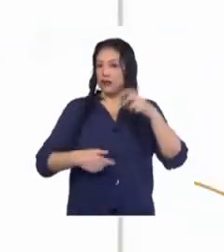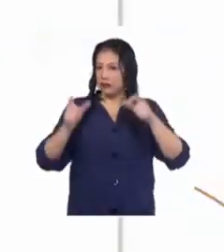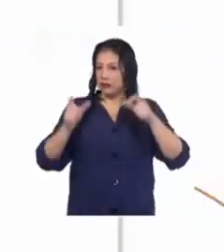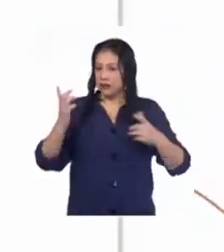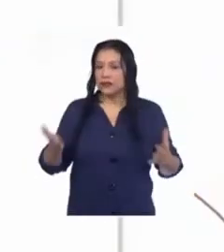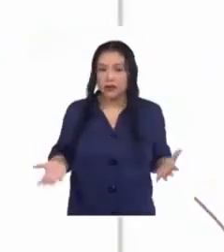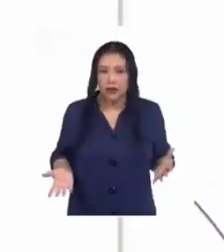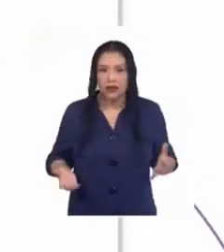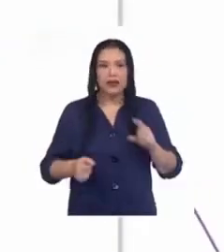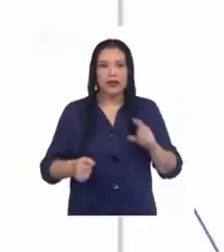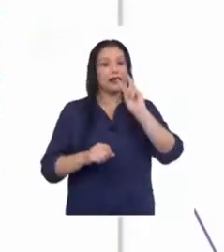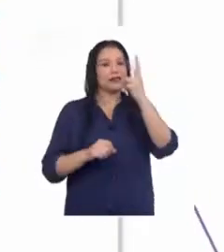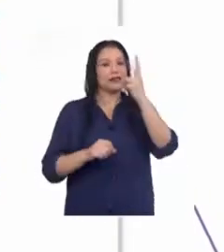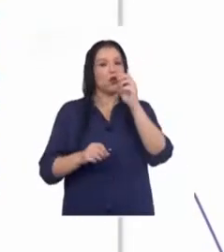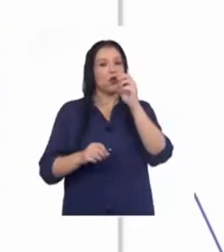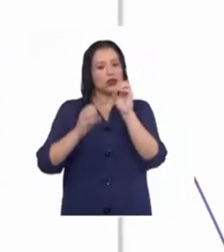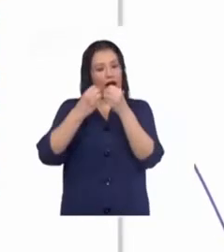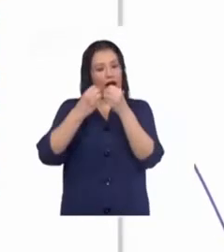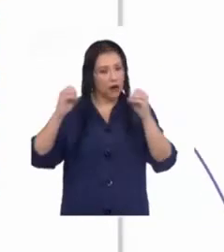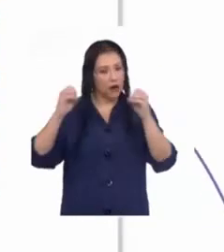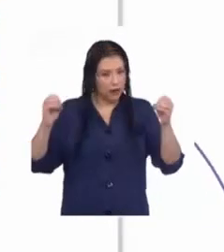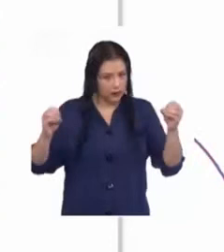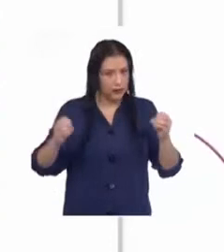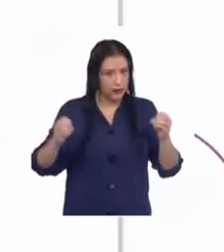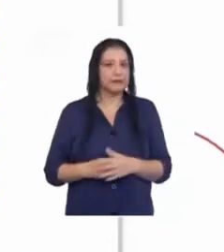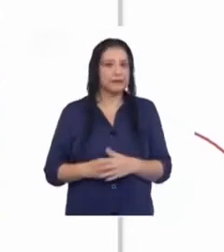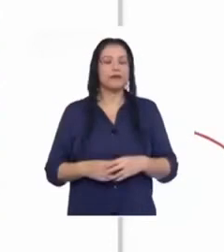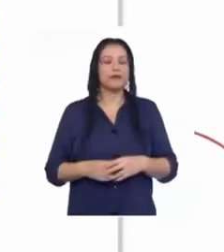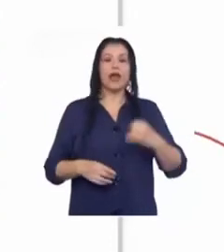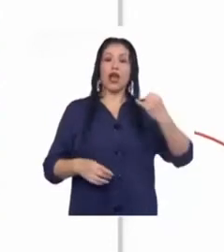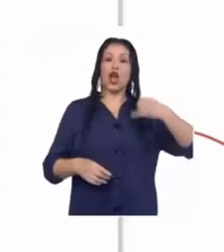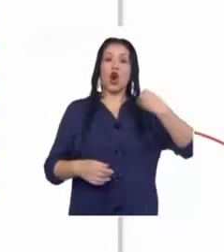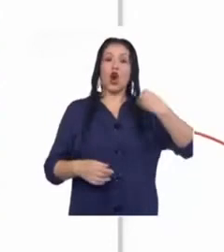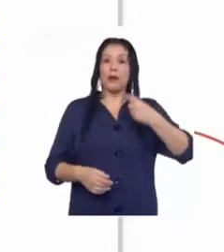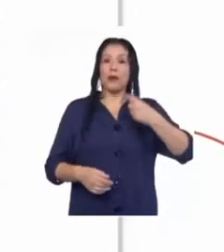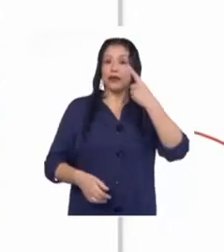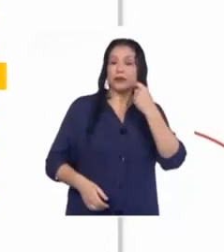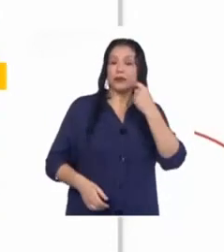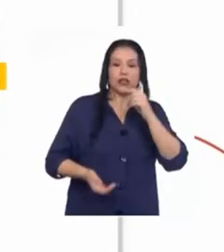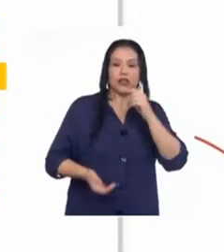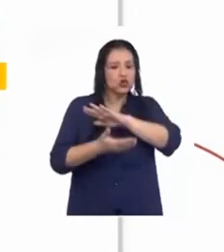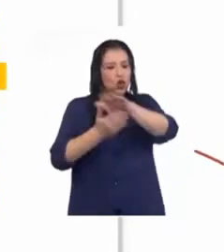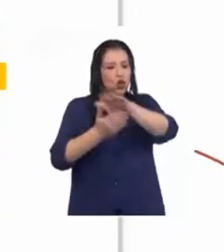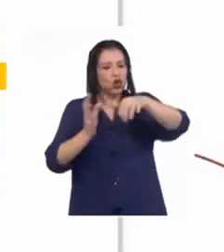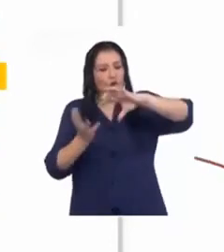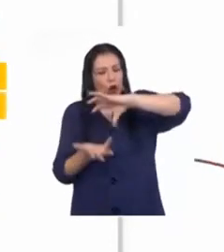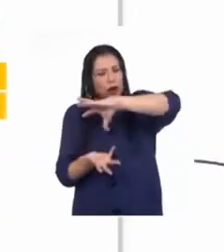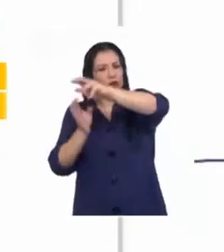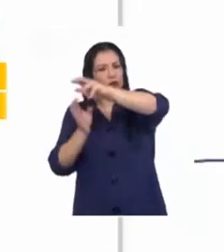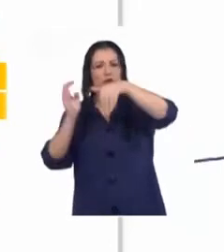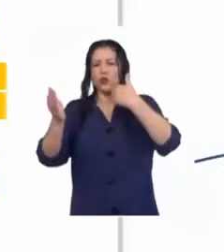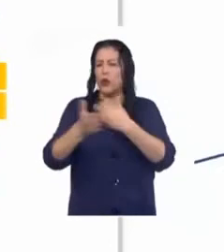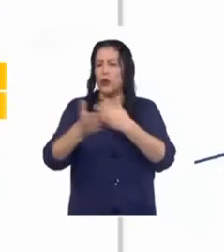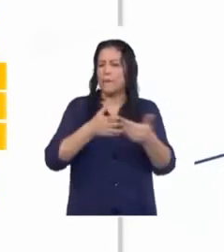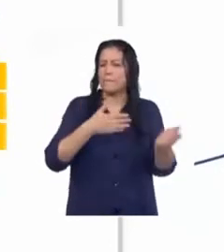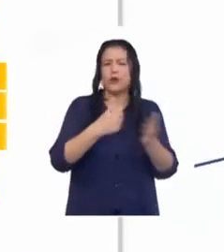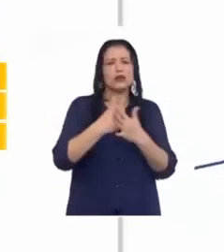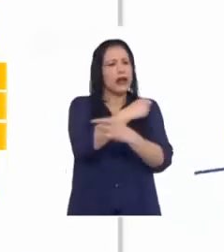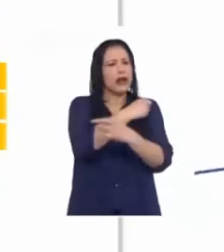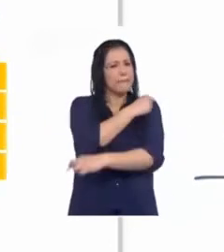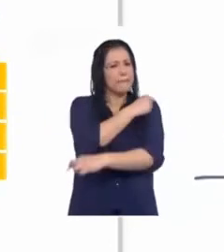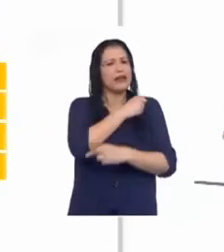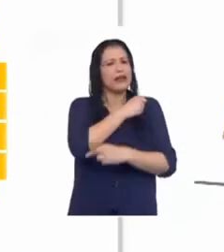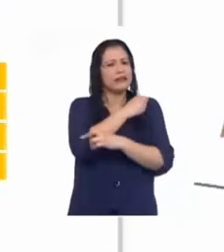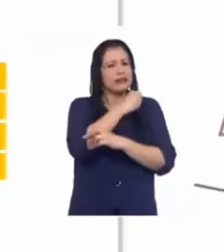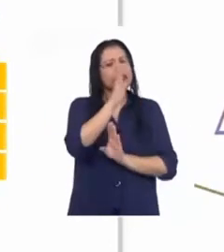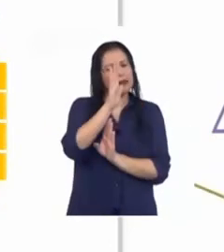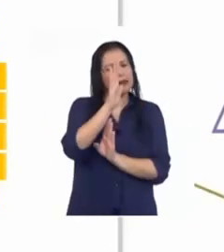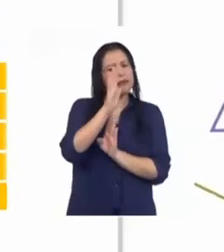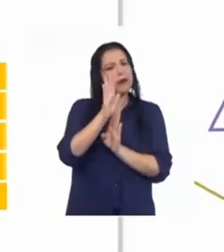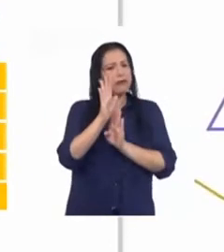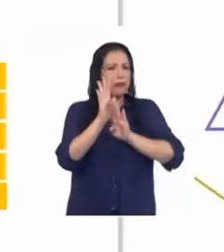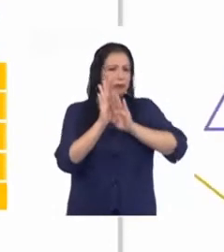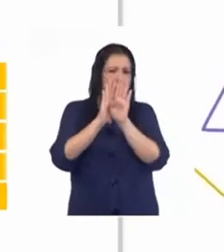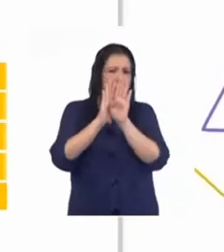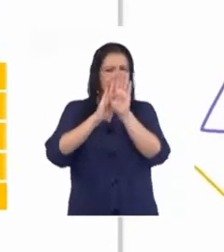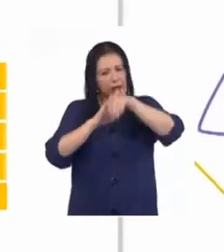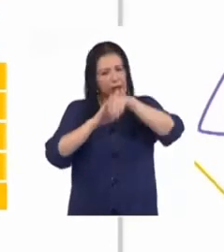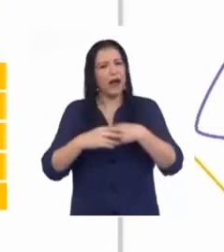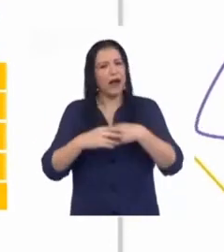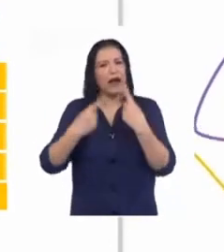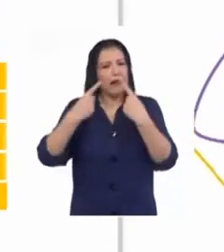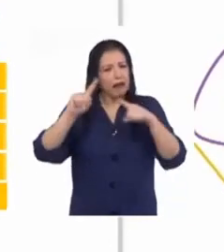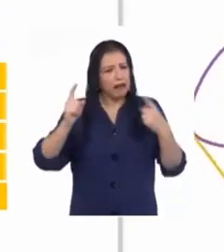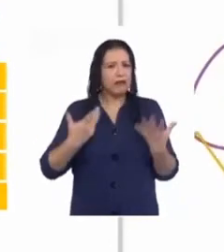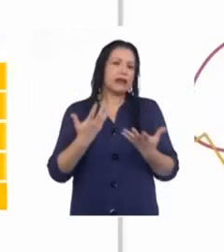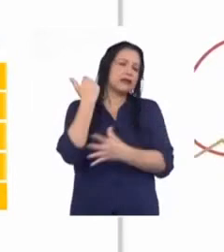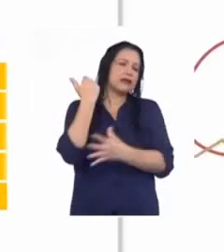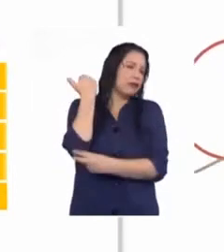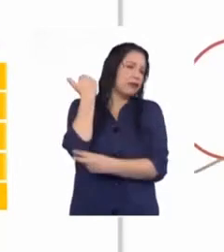segunda oración del párrafo. Las y los jóvenes de todas partes del mundo, aunque vivan en países en diferentes etapas de desarrollo y en diferentes